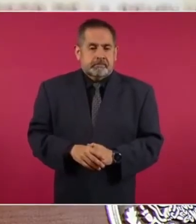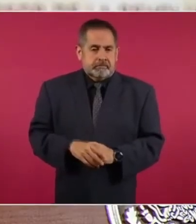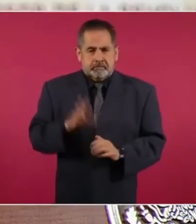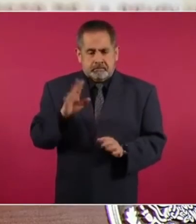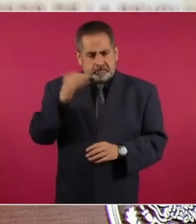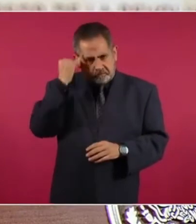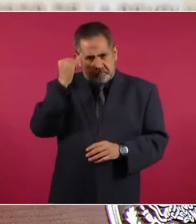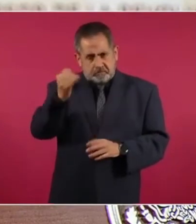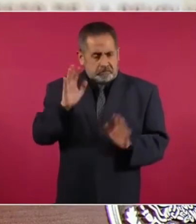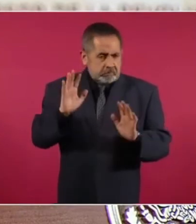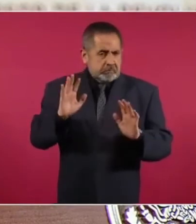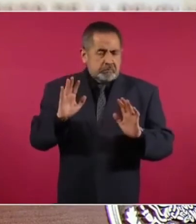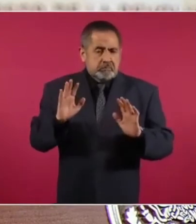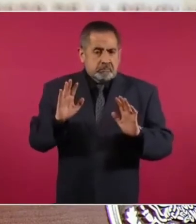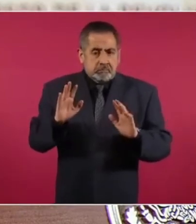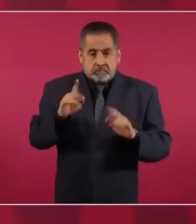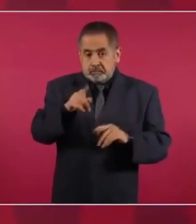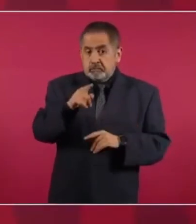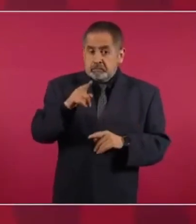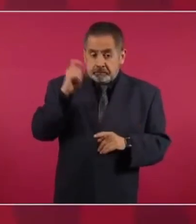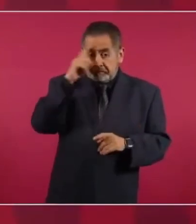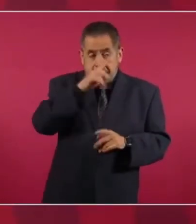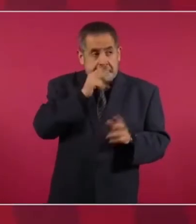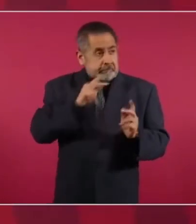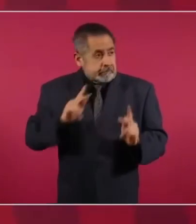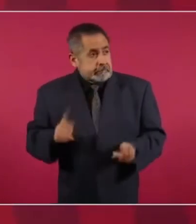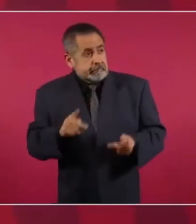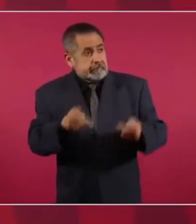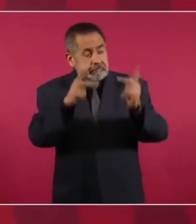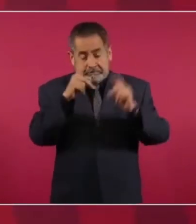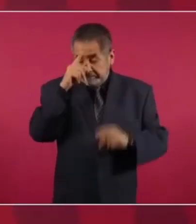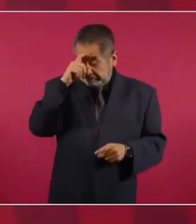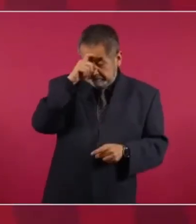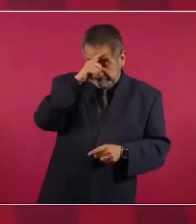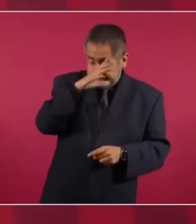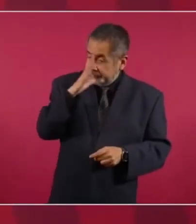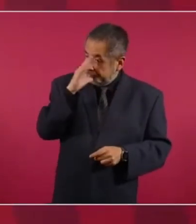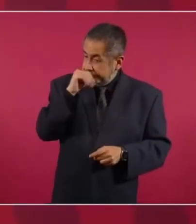Eso es lo único. Por eso nos ha costado mucho venderlo.